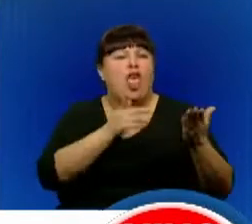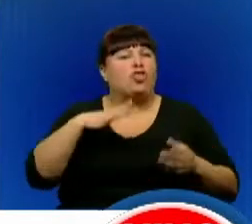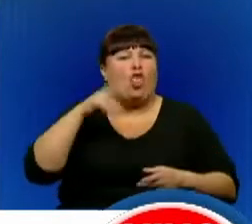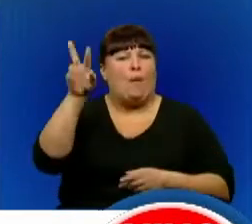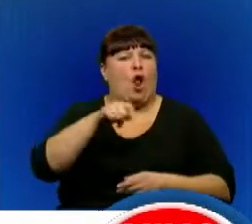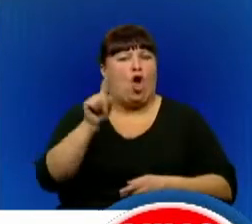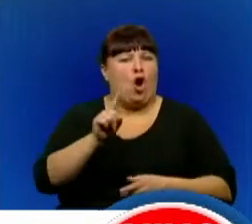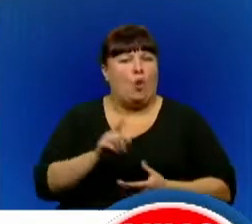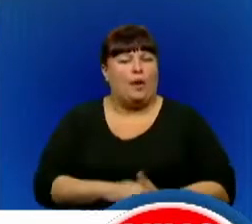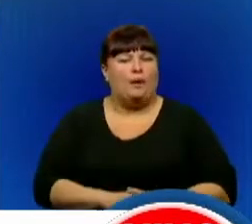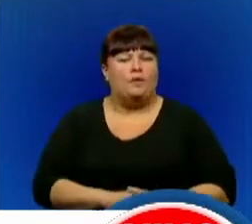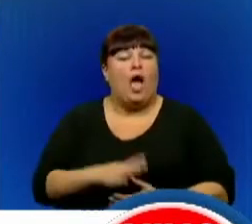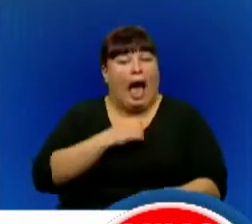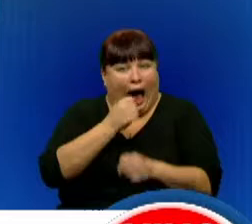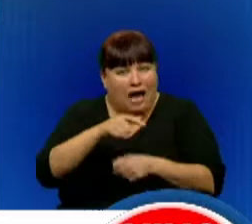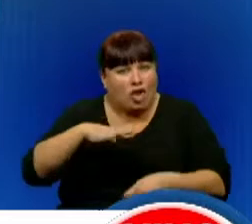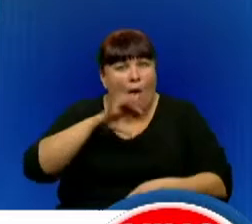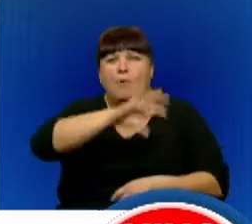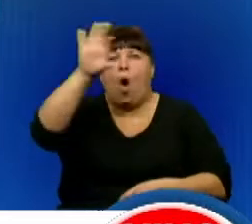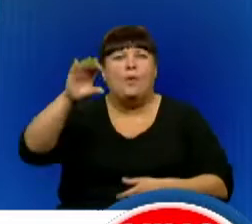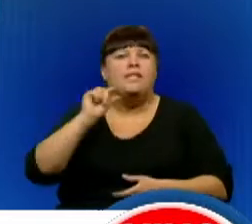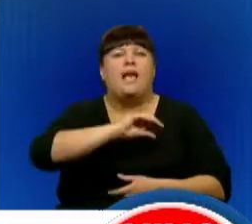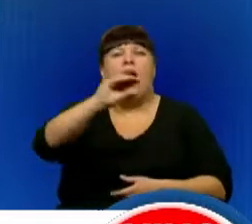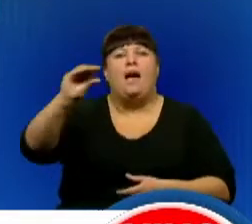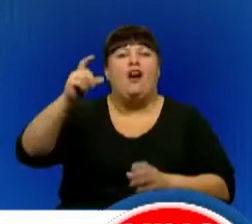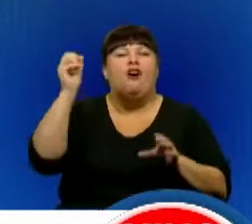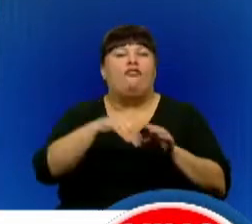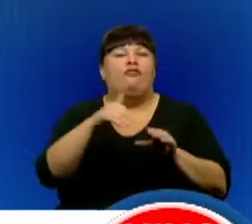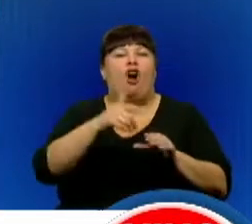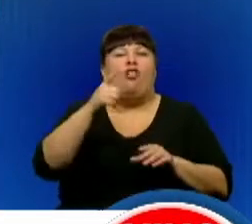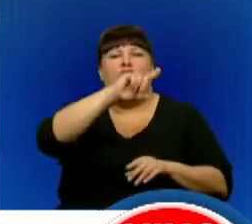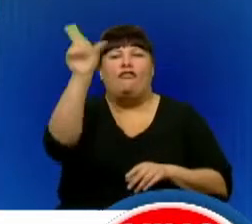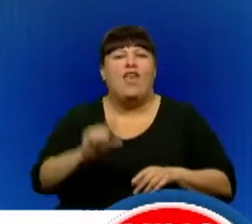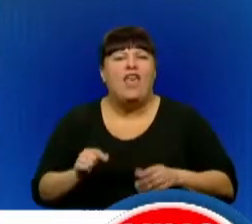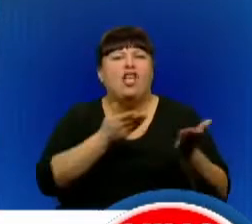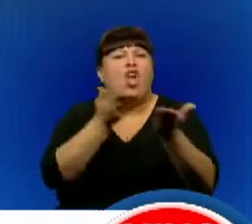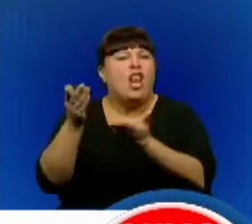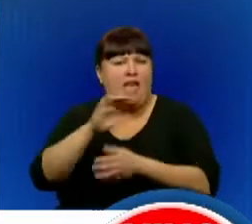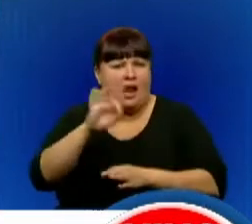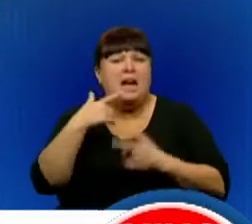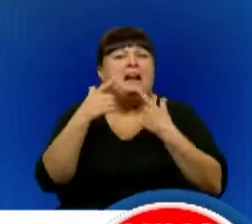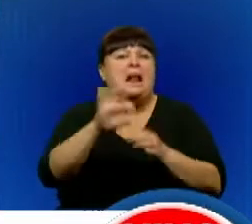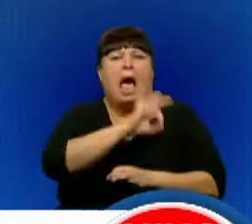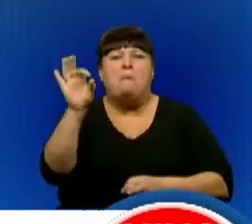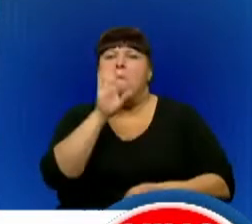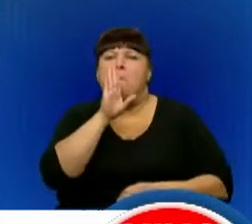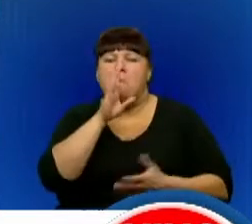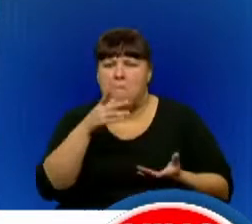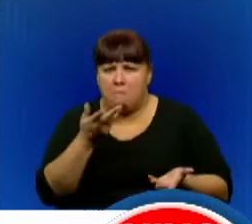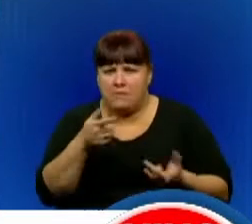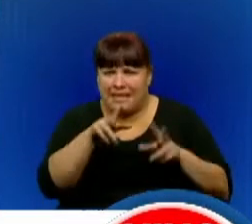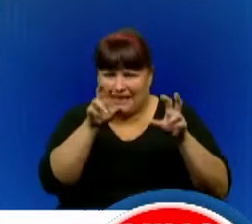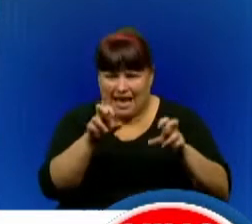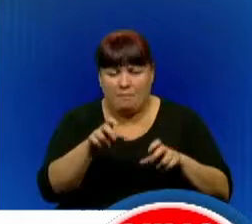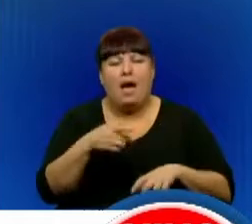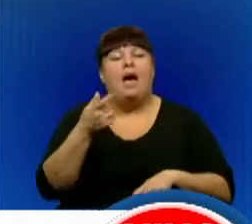cobran. Aún hoy las provincias no reciben el Fondo Federal Solidario y no he escuchado reclamos al respecto. Y